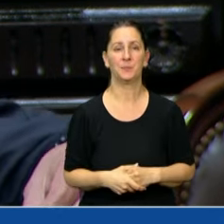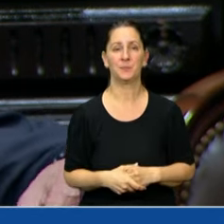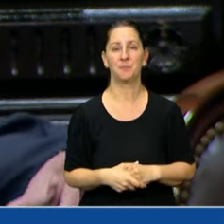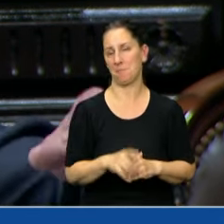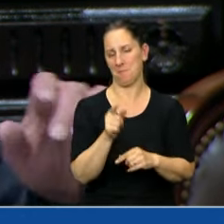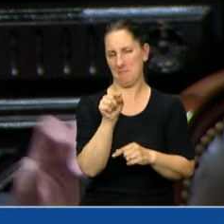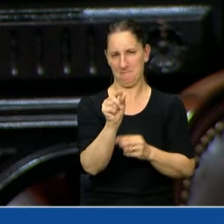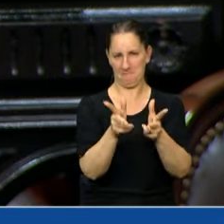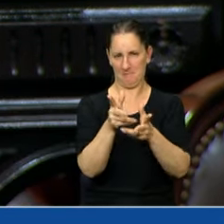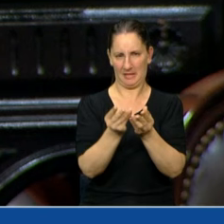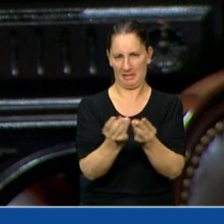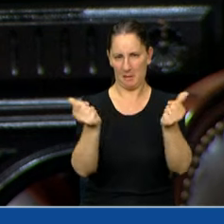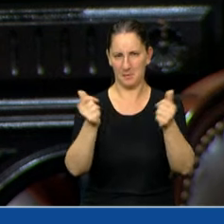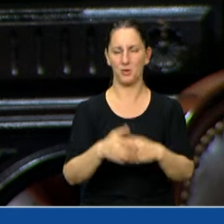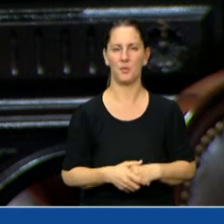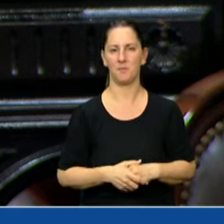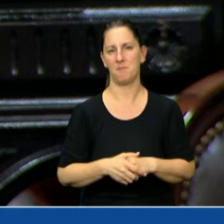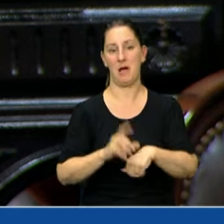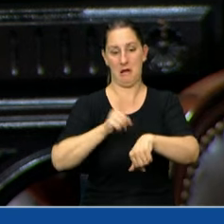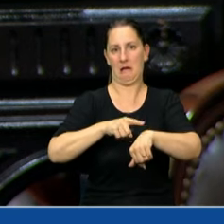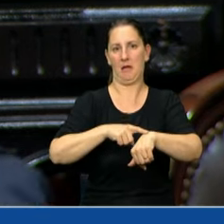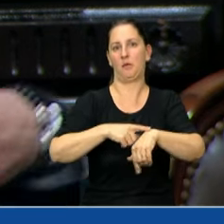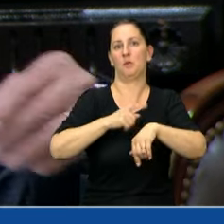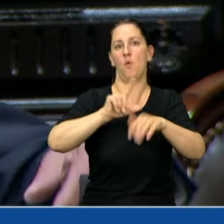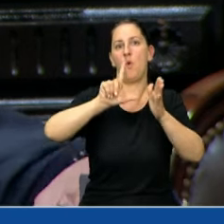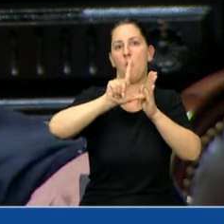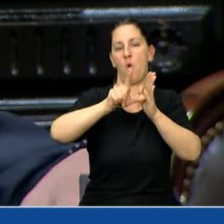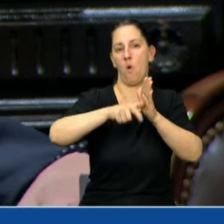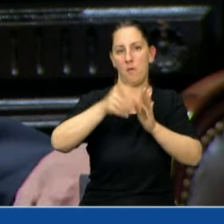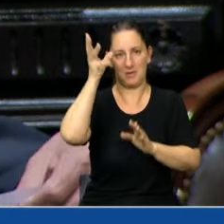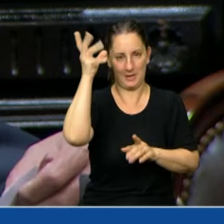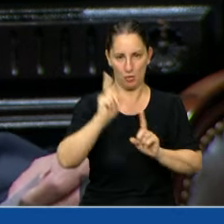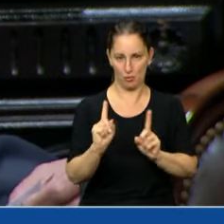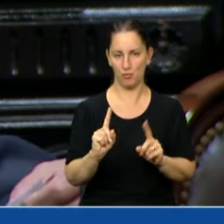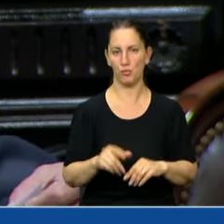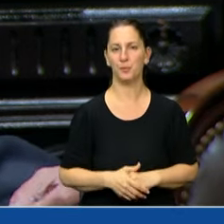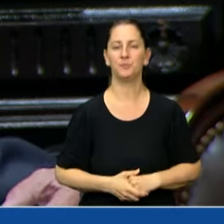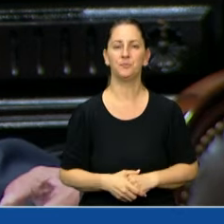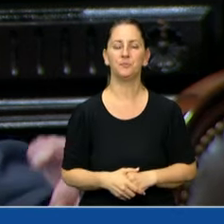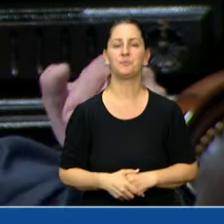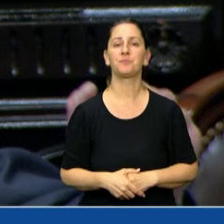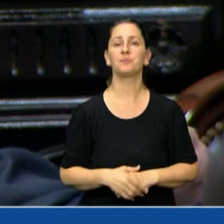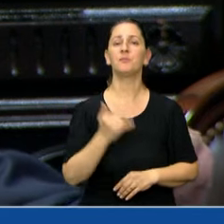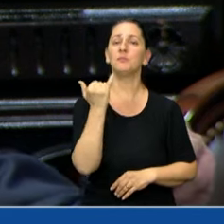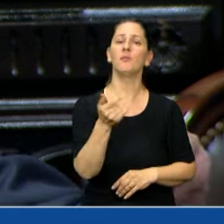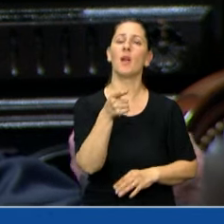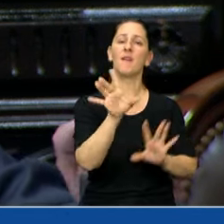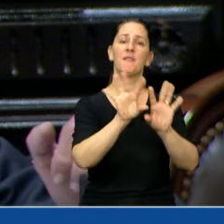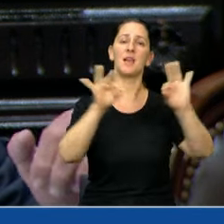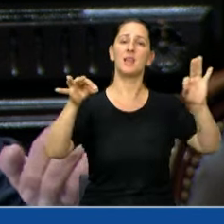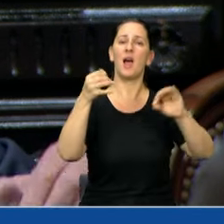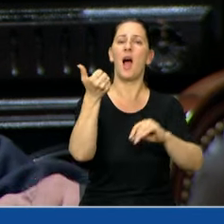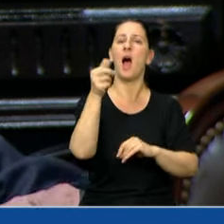para ir cerrando señor presidente y no AB usarme del tiempo una frase citando a Don